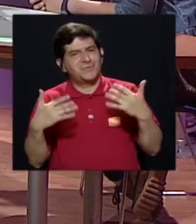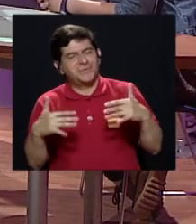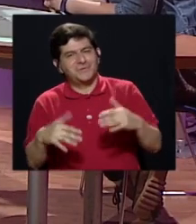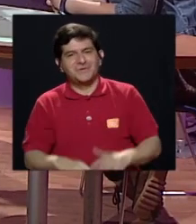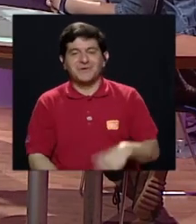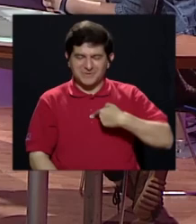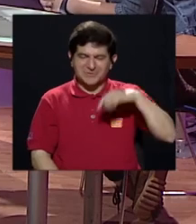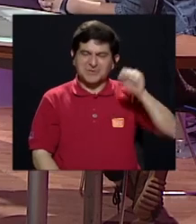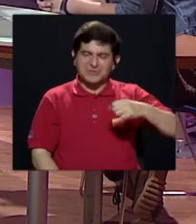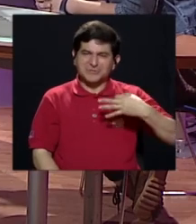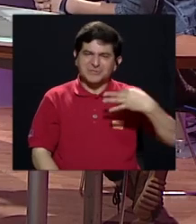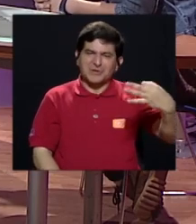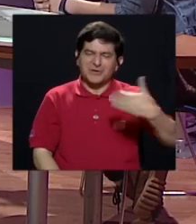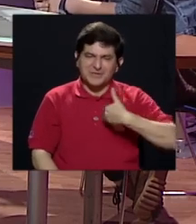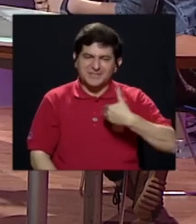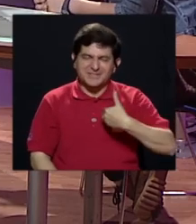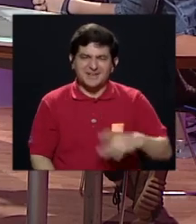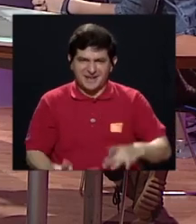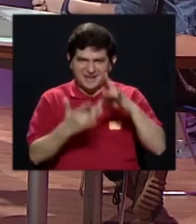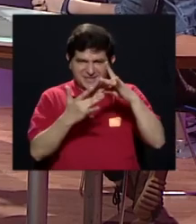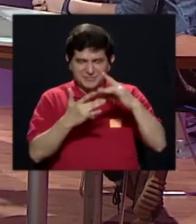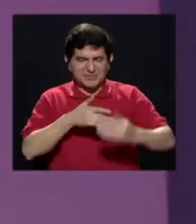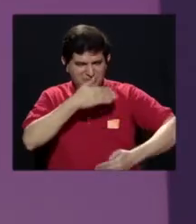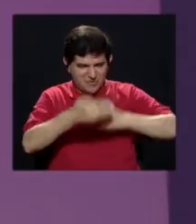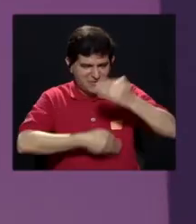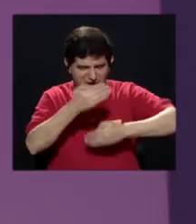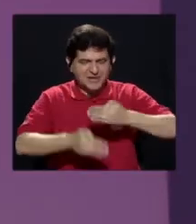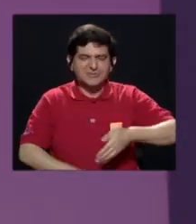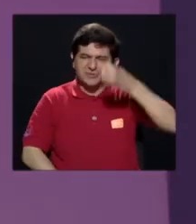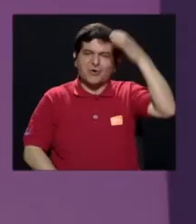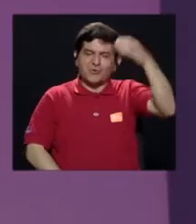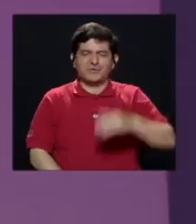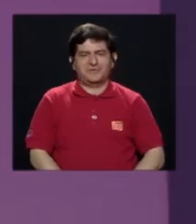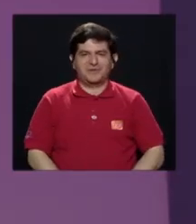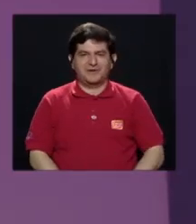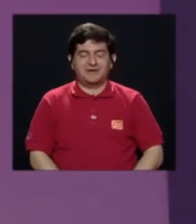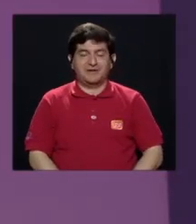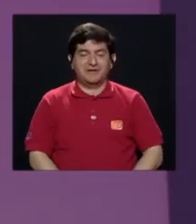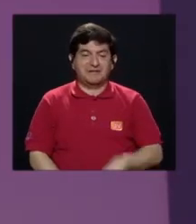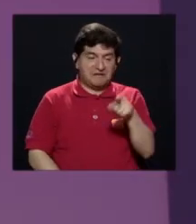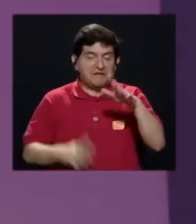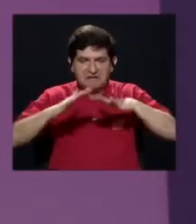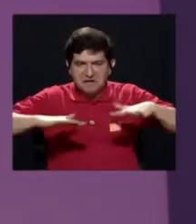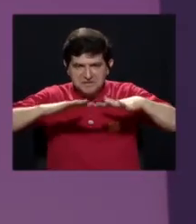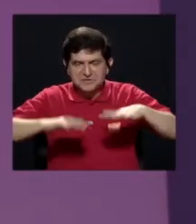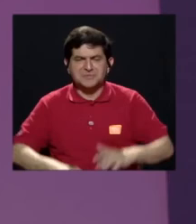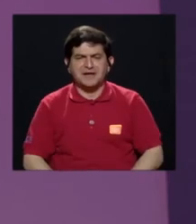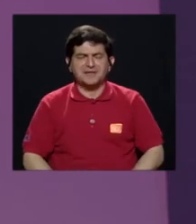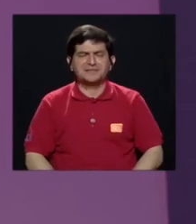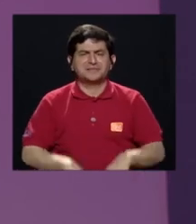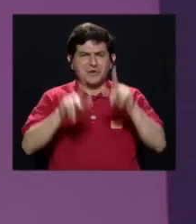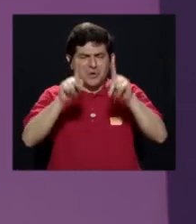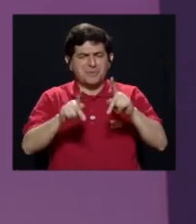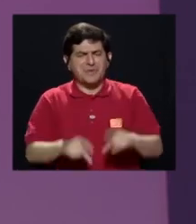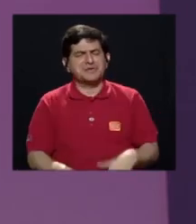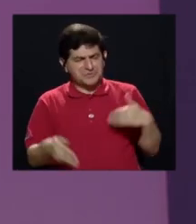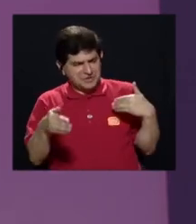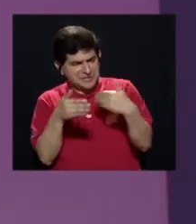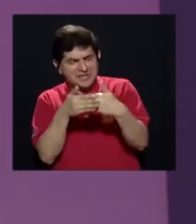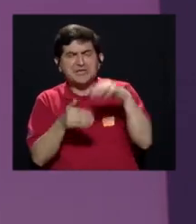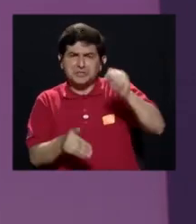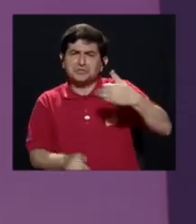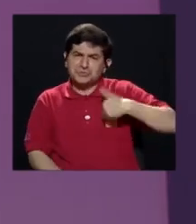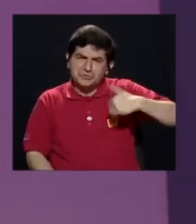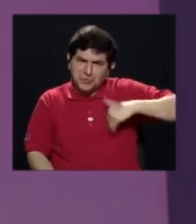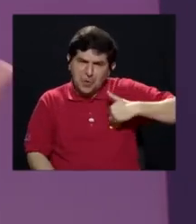Yo sí las tengo diariamente, sobre todo por la gestión cultural. Entonces, en el espacio, muchos de las personas que se me acercan